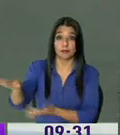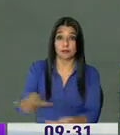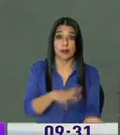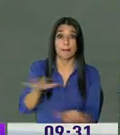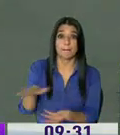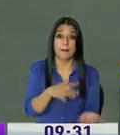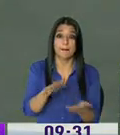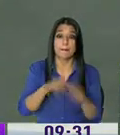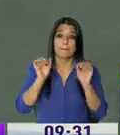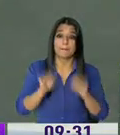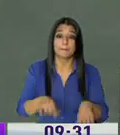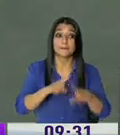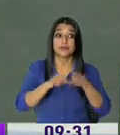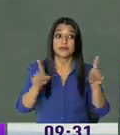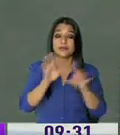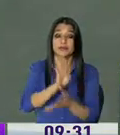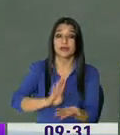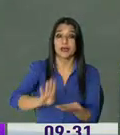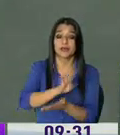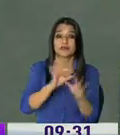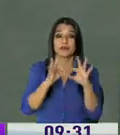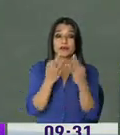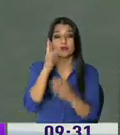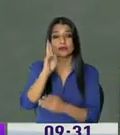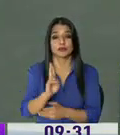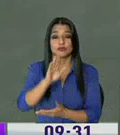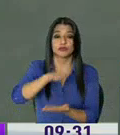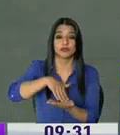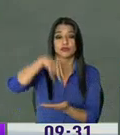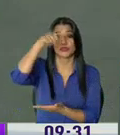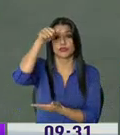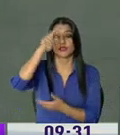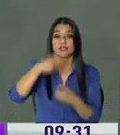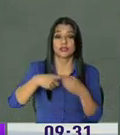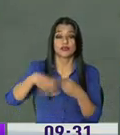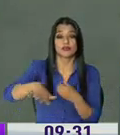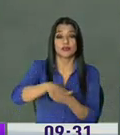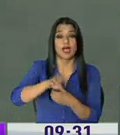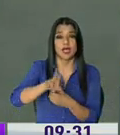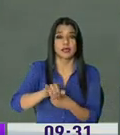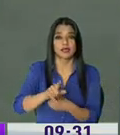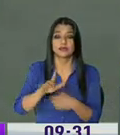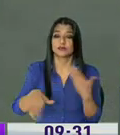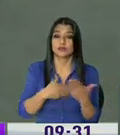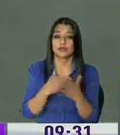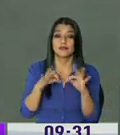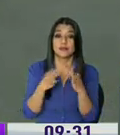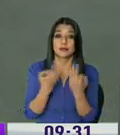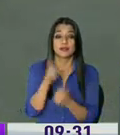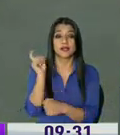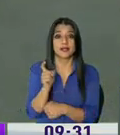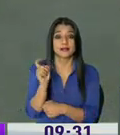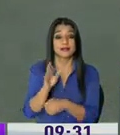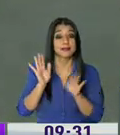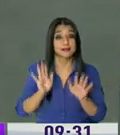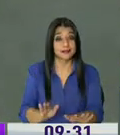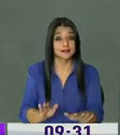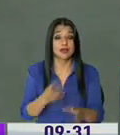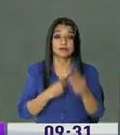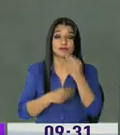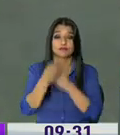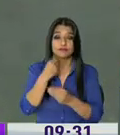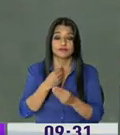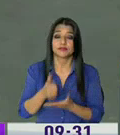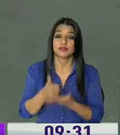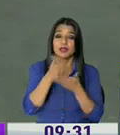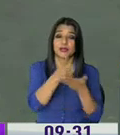entrega para llegar a los diferentes barrios, al sur, al centro, al norte, a los valles, a todas esas familias vulnerables que necesitan de